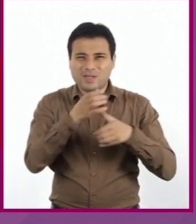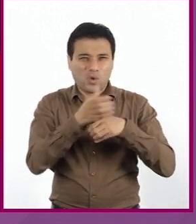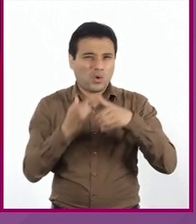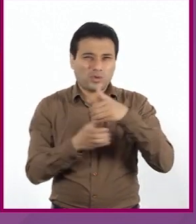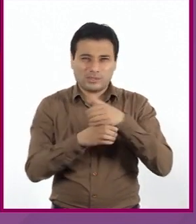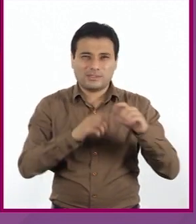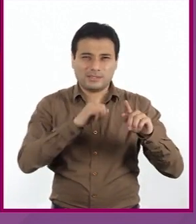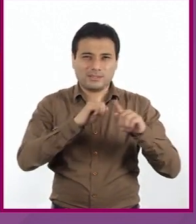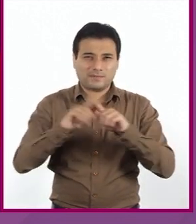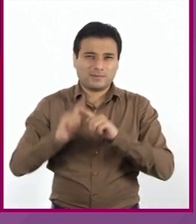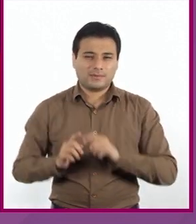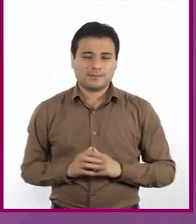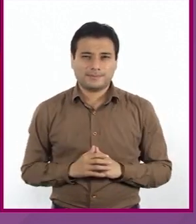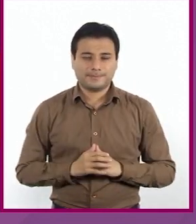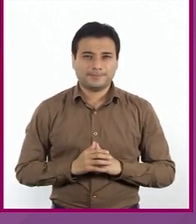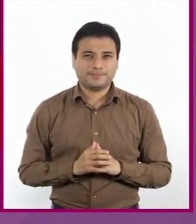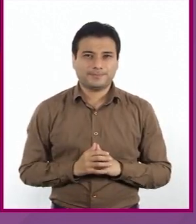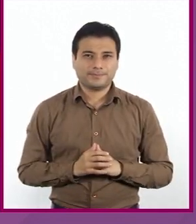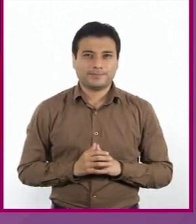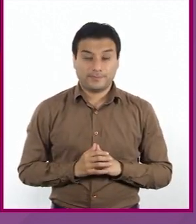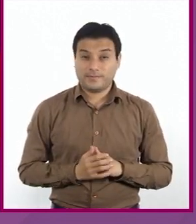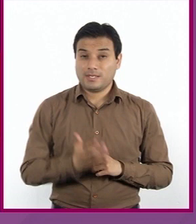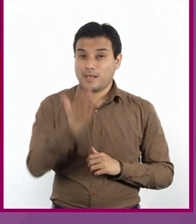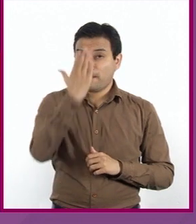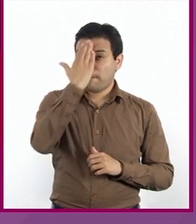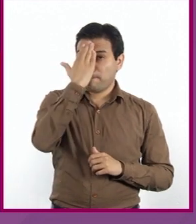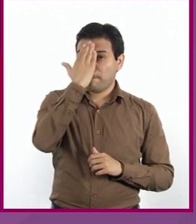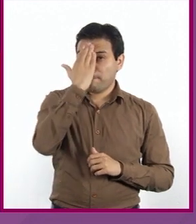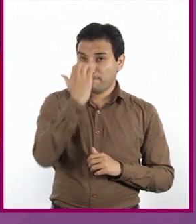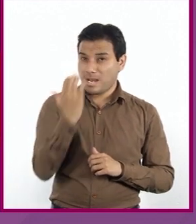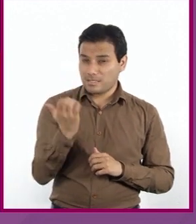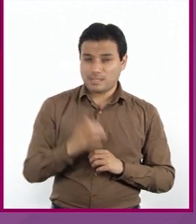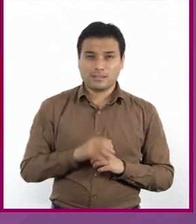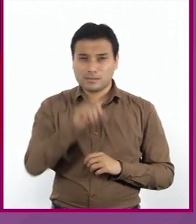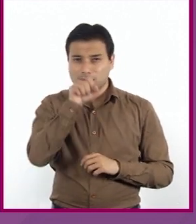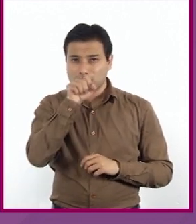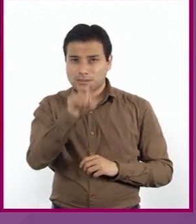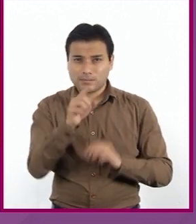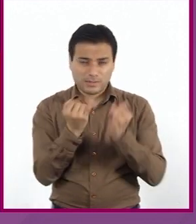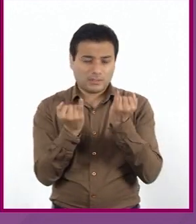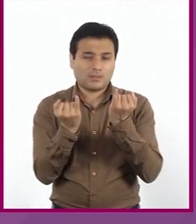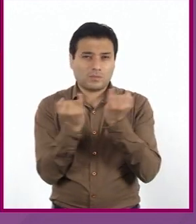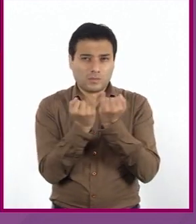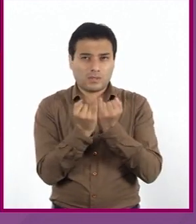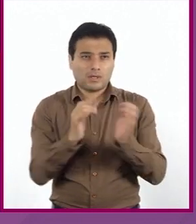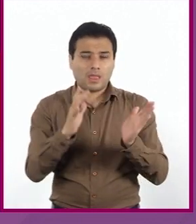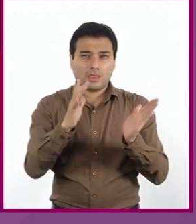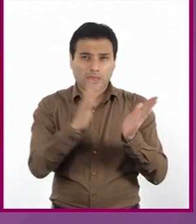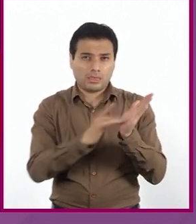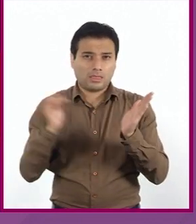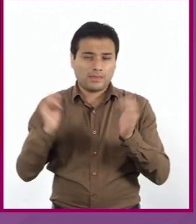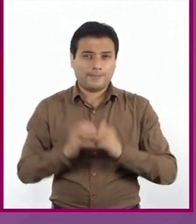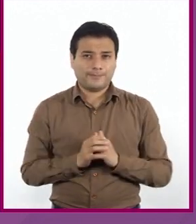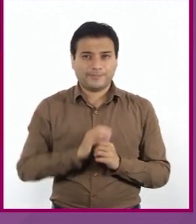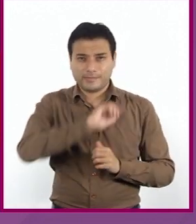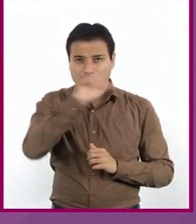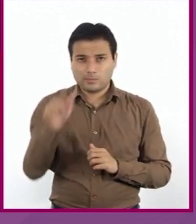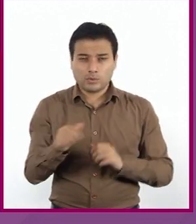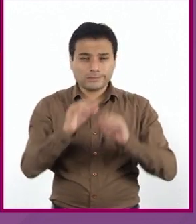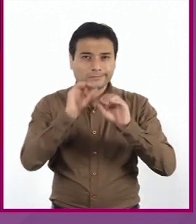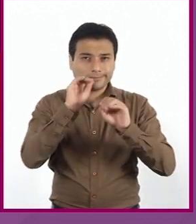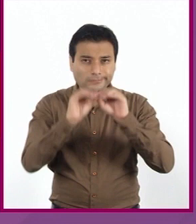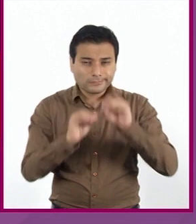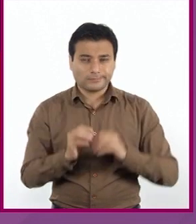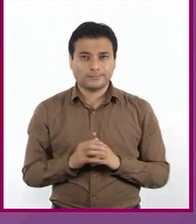mayas. Los mayas adoptaron también elementos iconográficos que perduraron, así como